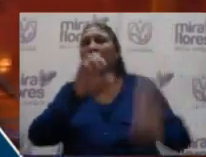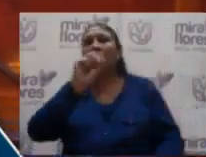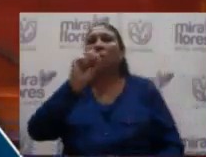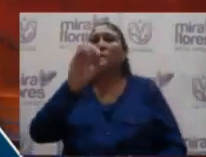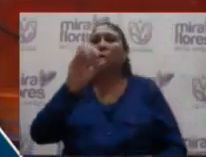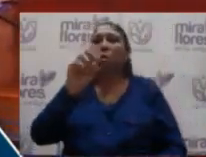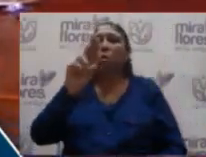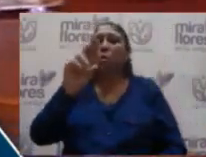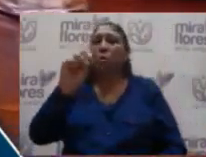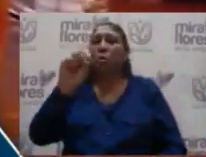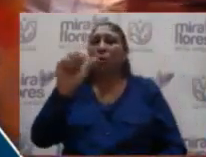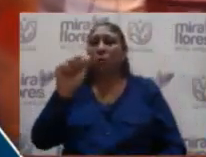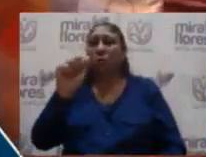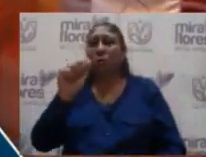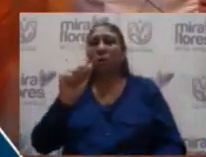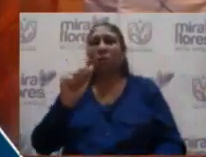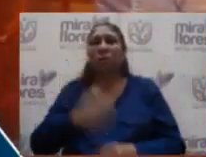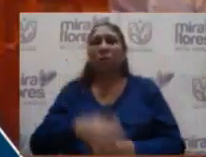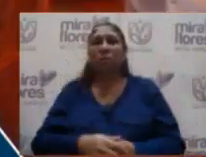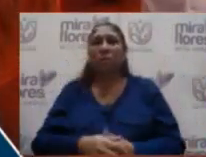Sousa.